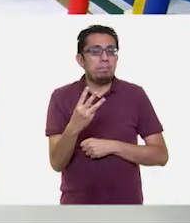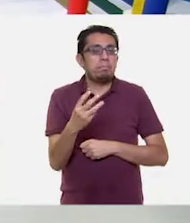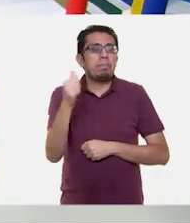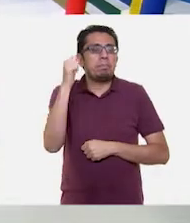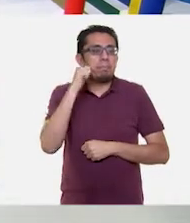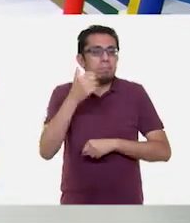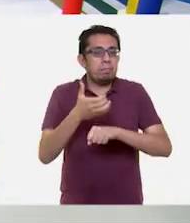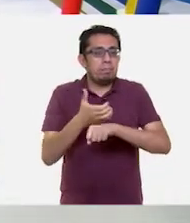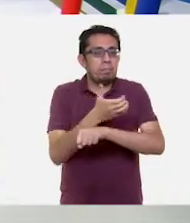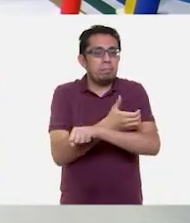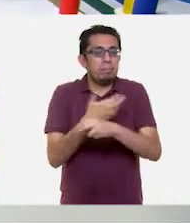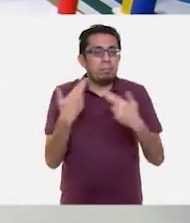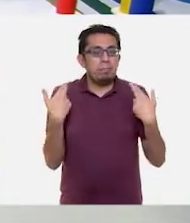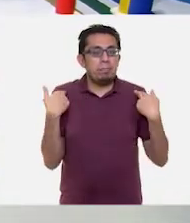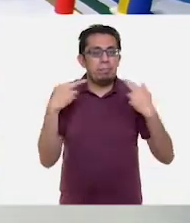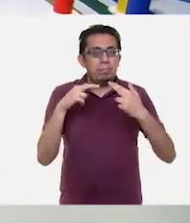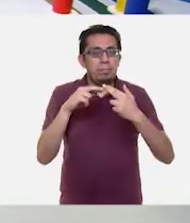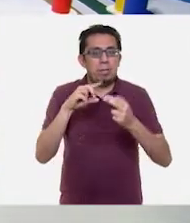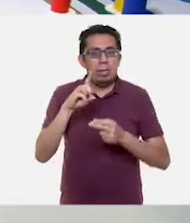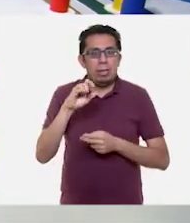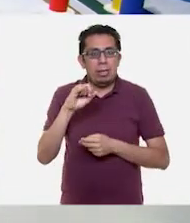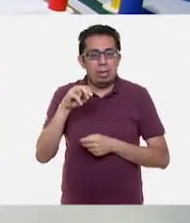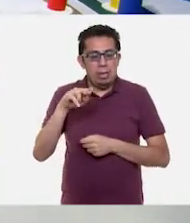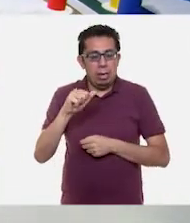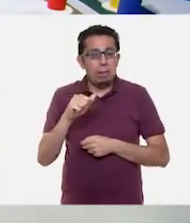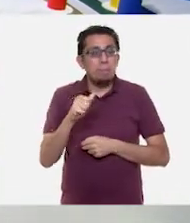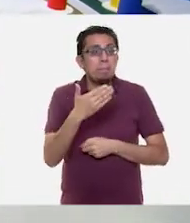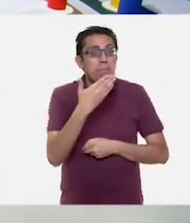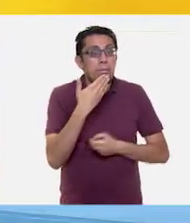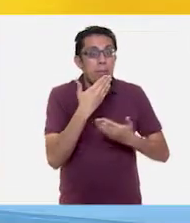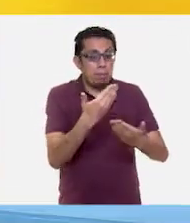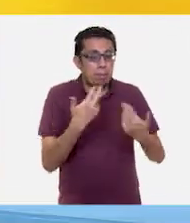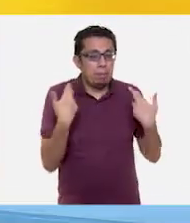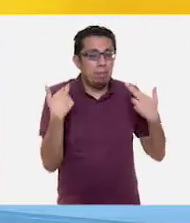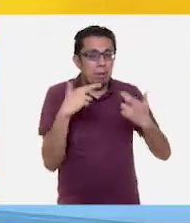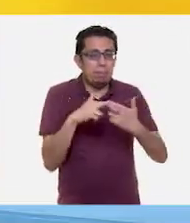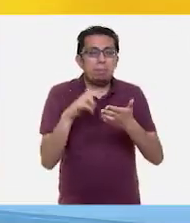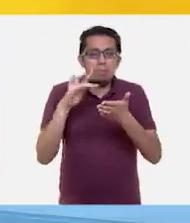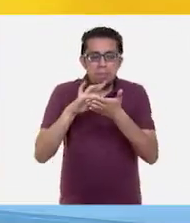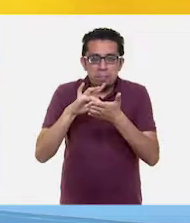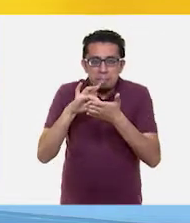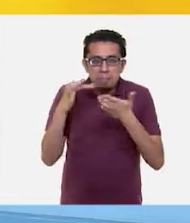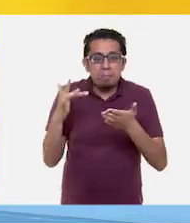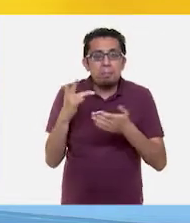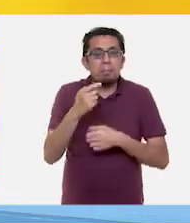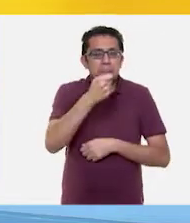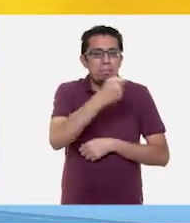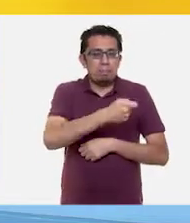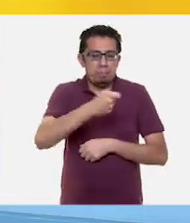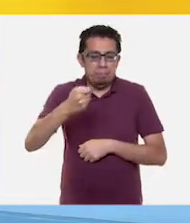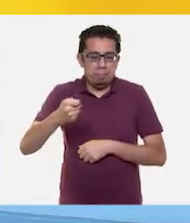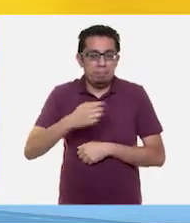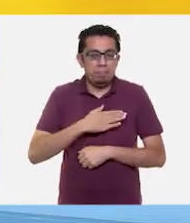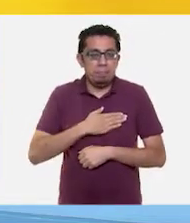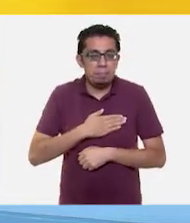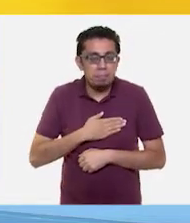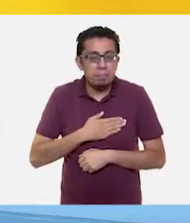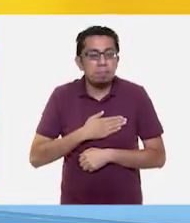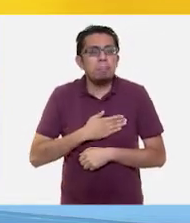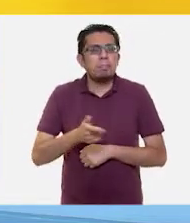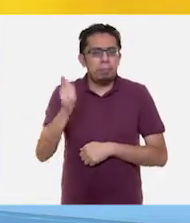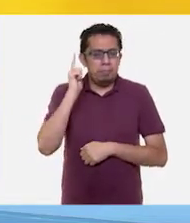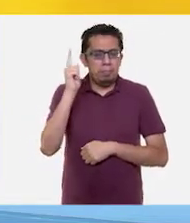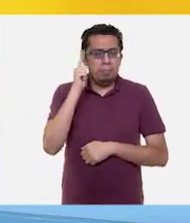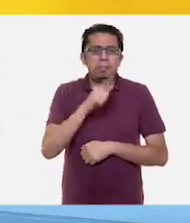compañía de la maestra Diana Florisa Cortés. Maestra, bienvenida. Muchas gracias, María. Les saludo con la mano en el corazón, esperando